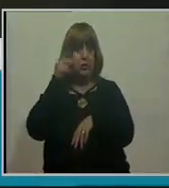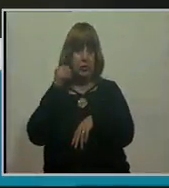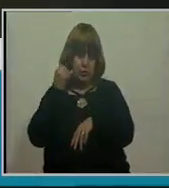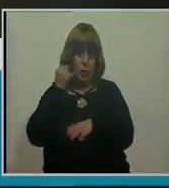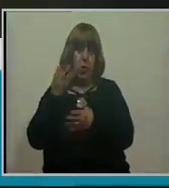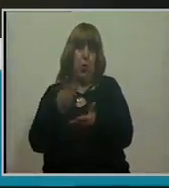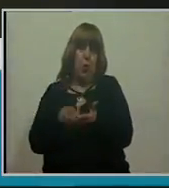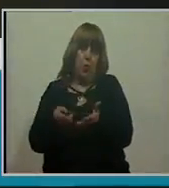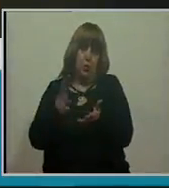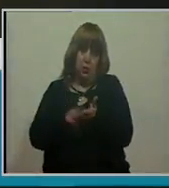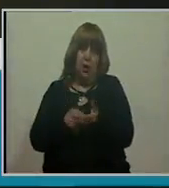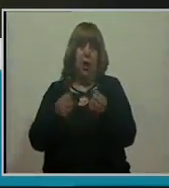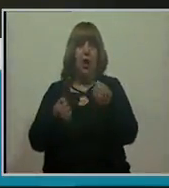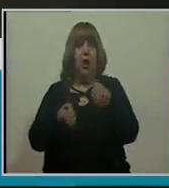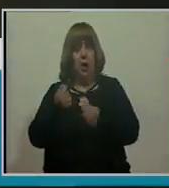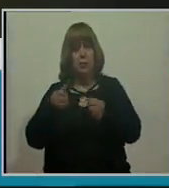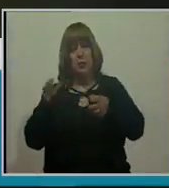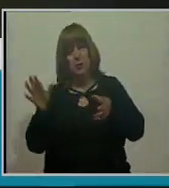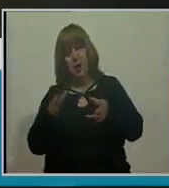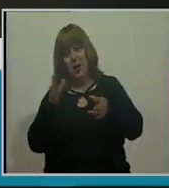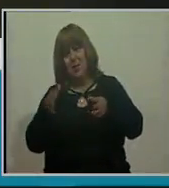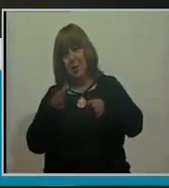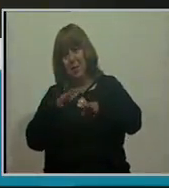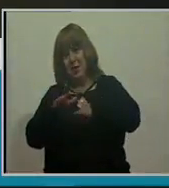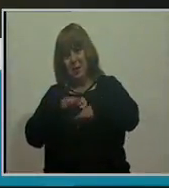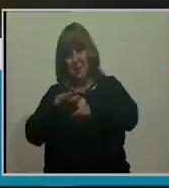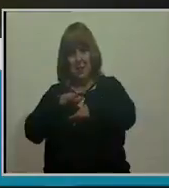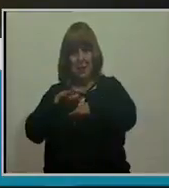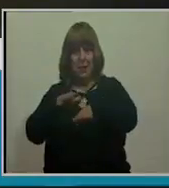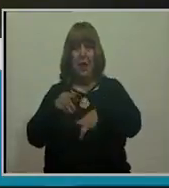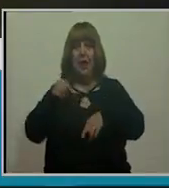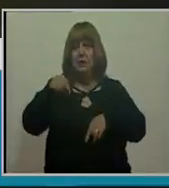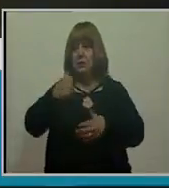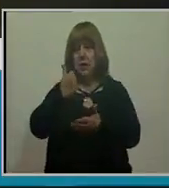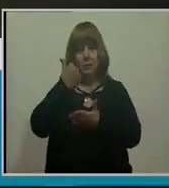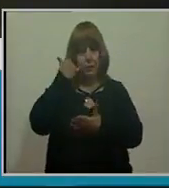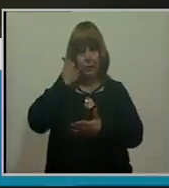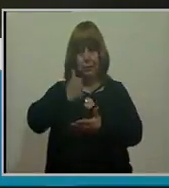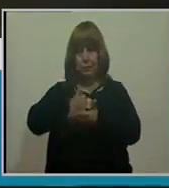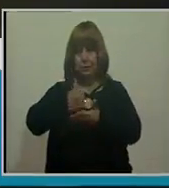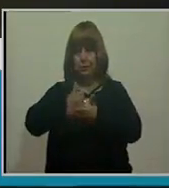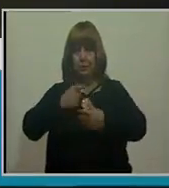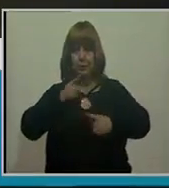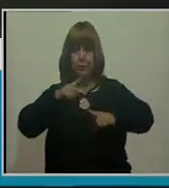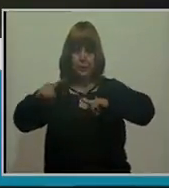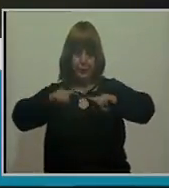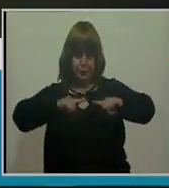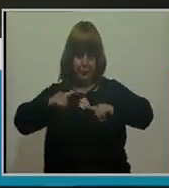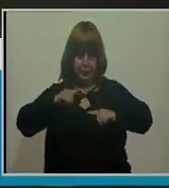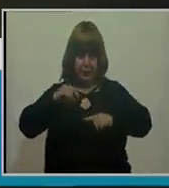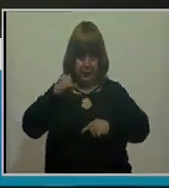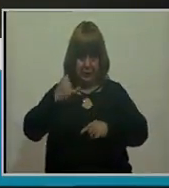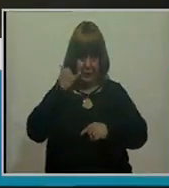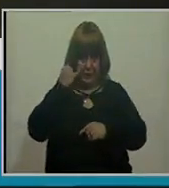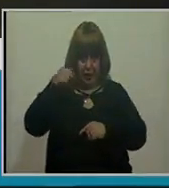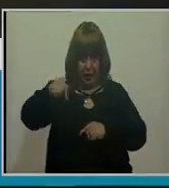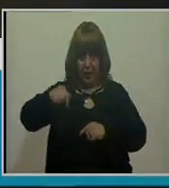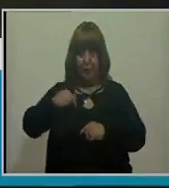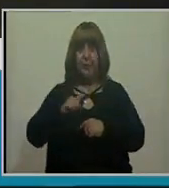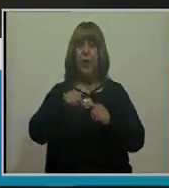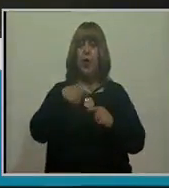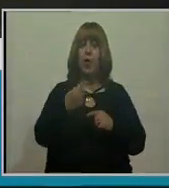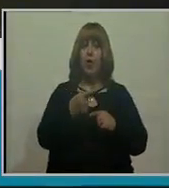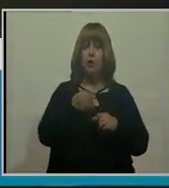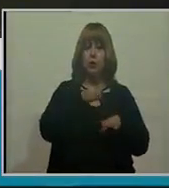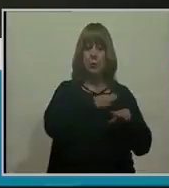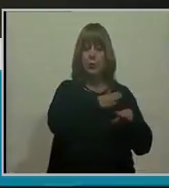importante de la circulación, por lo cual ya trabaja también en el sector personal de preventores, haciendo el control vehicular. Atención, conductores, también recordamos zona norte